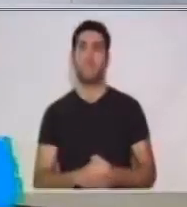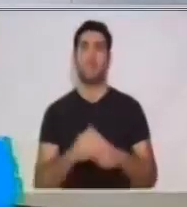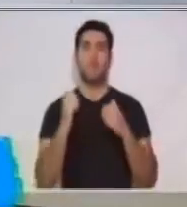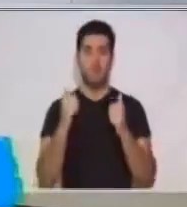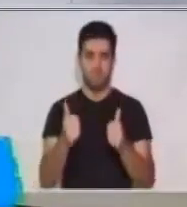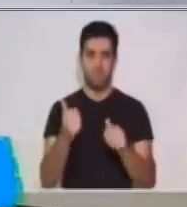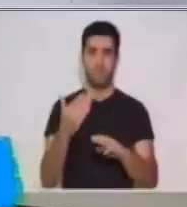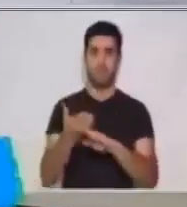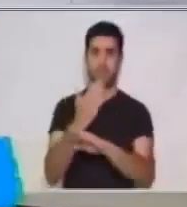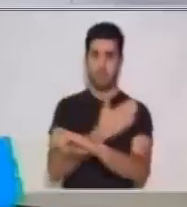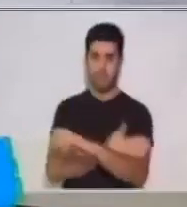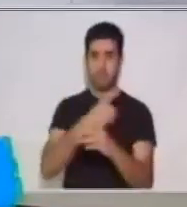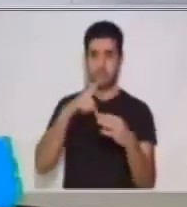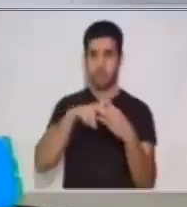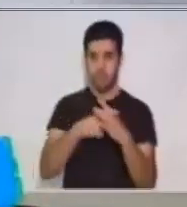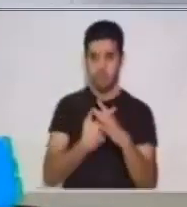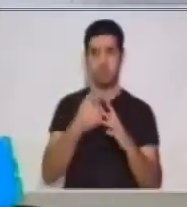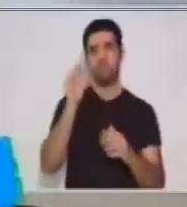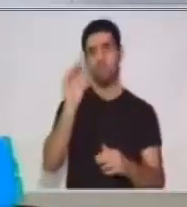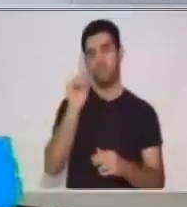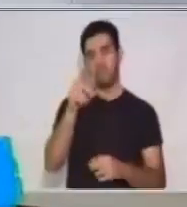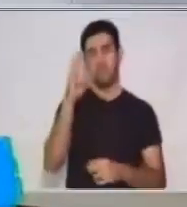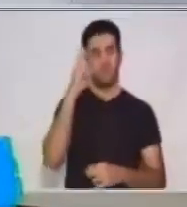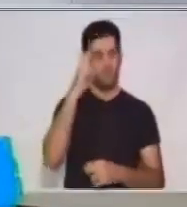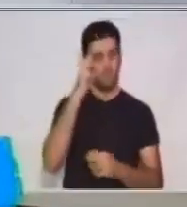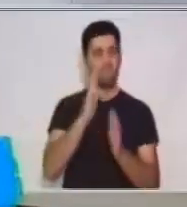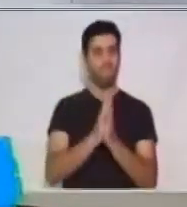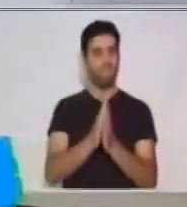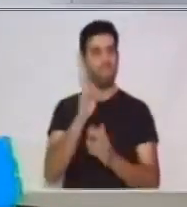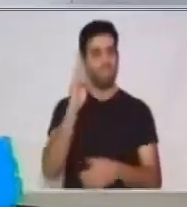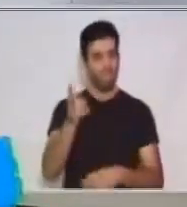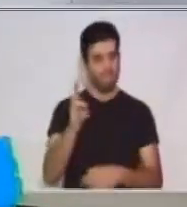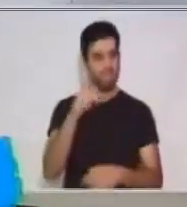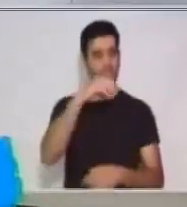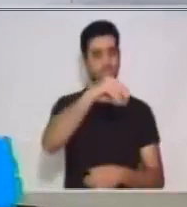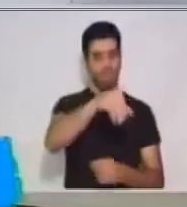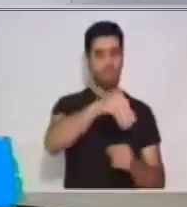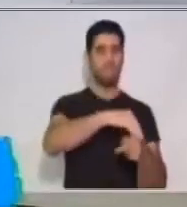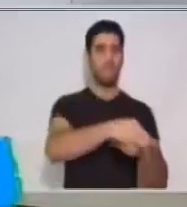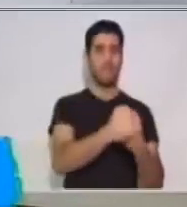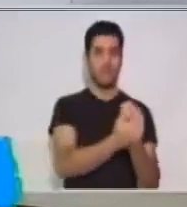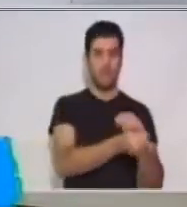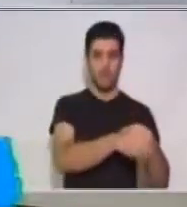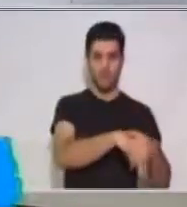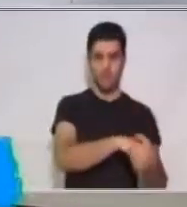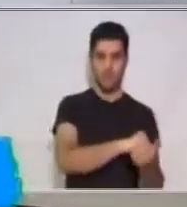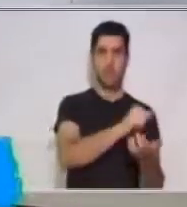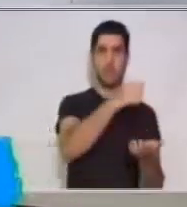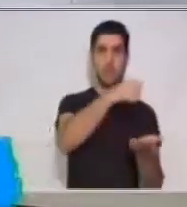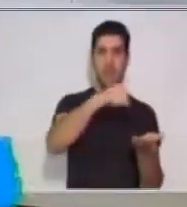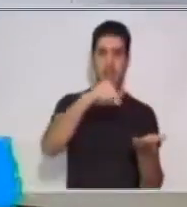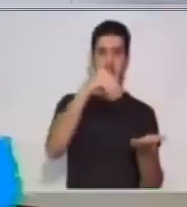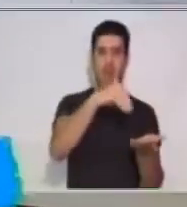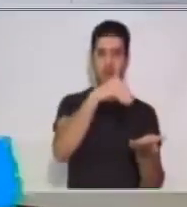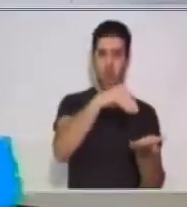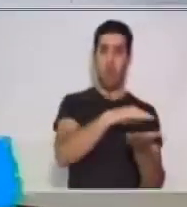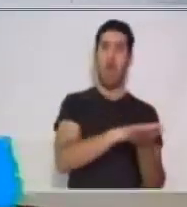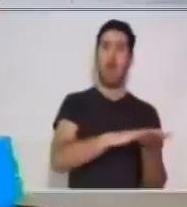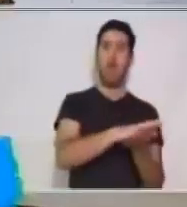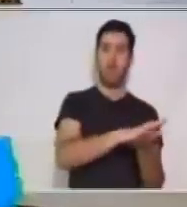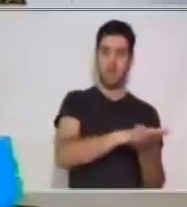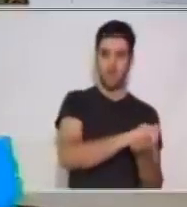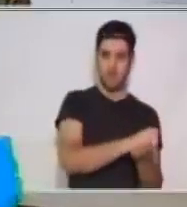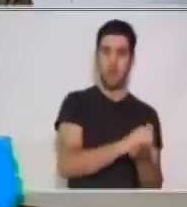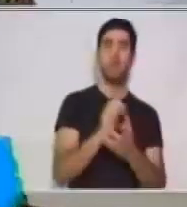Antes de empezar, quiero recomendarte que laves bien tus manos con agua y con jabón o las desinfectes